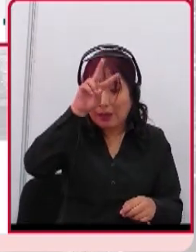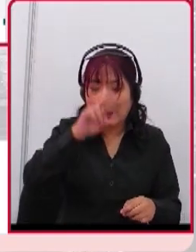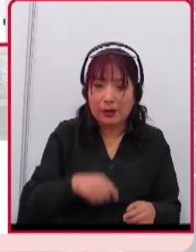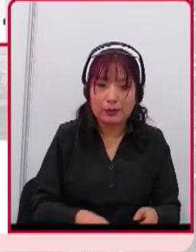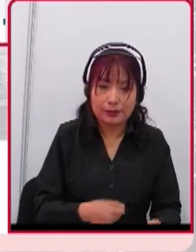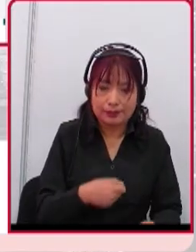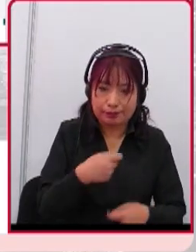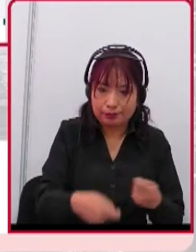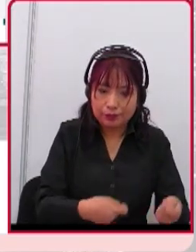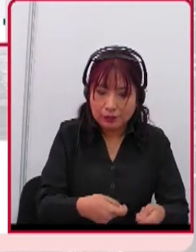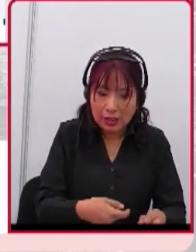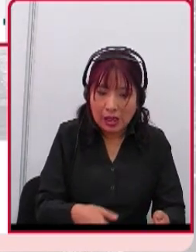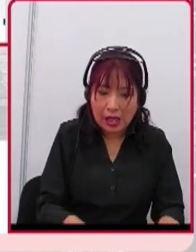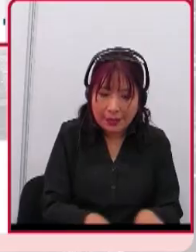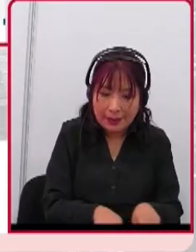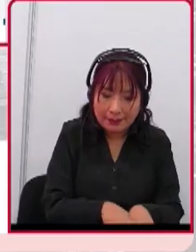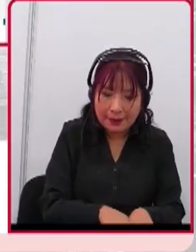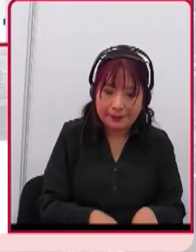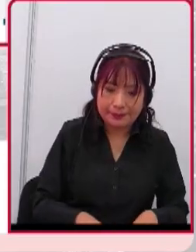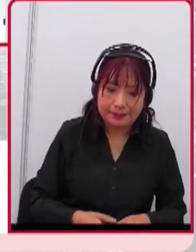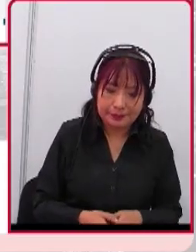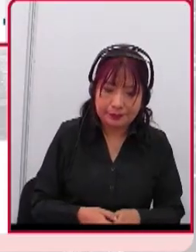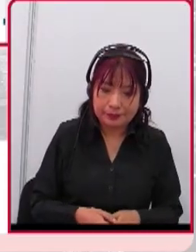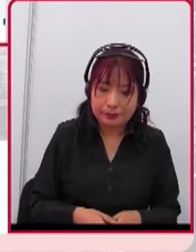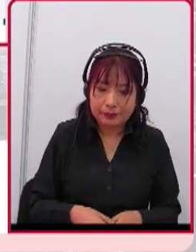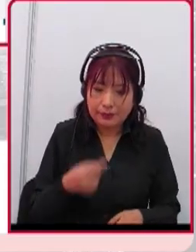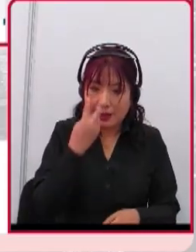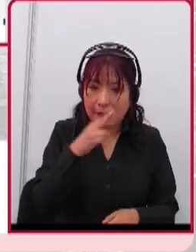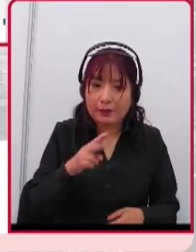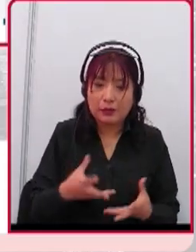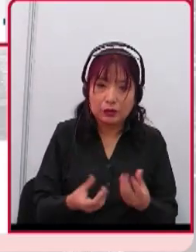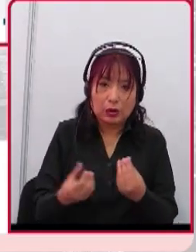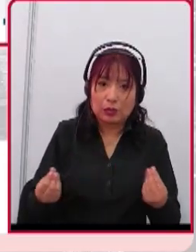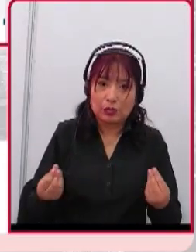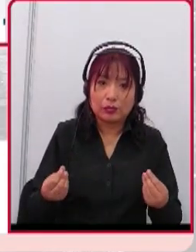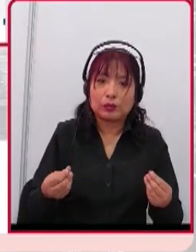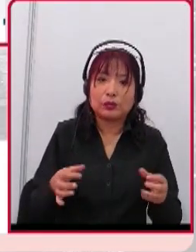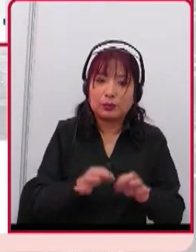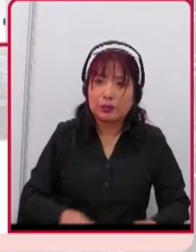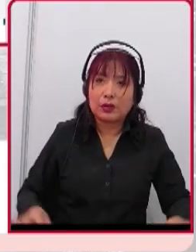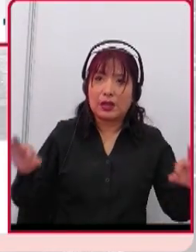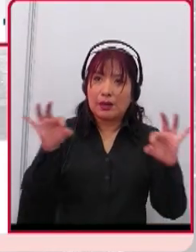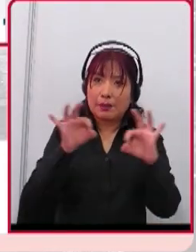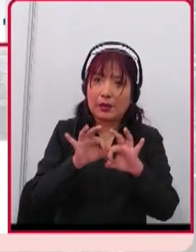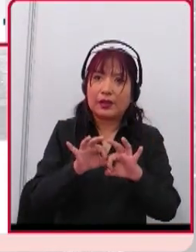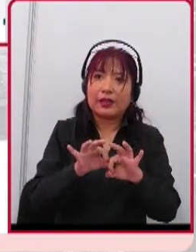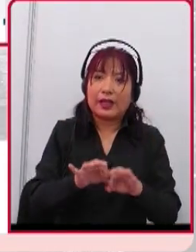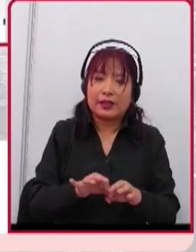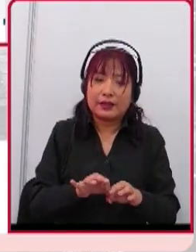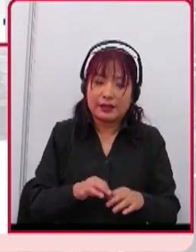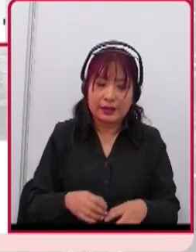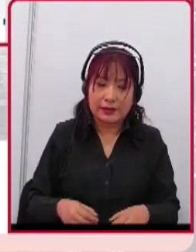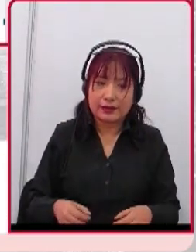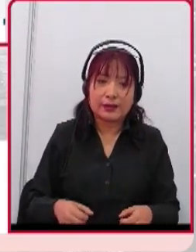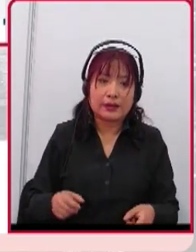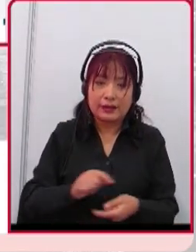En esa línea se va a realizar una estimación de beneficios económicos producto de estos proyectos cupríferos en la cartera de inversión.